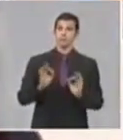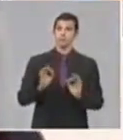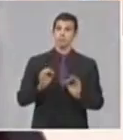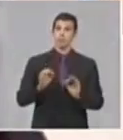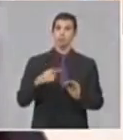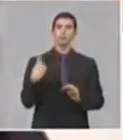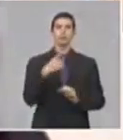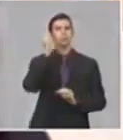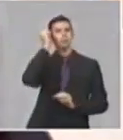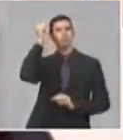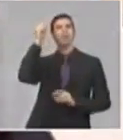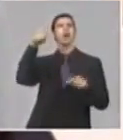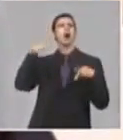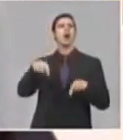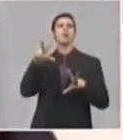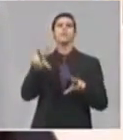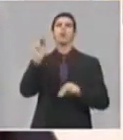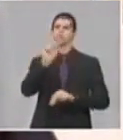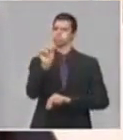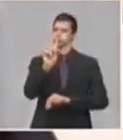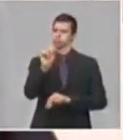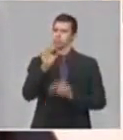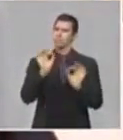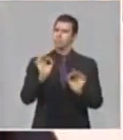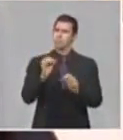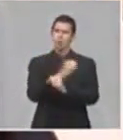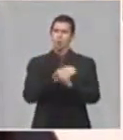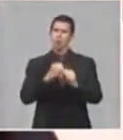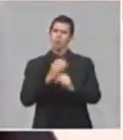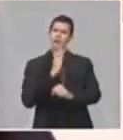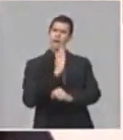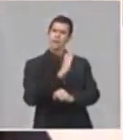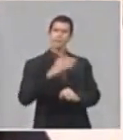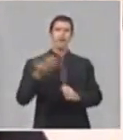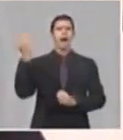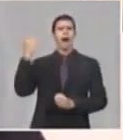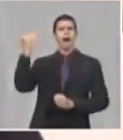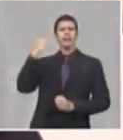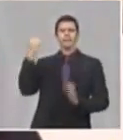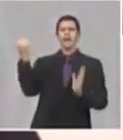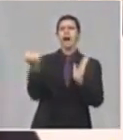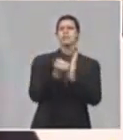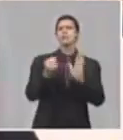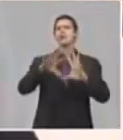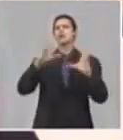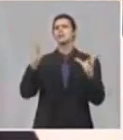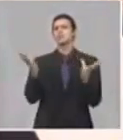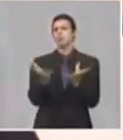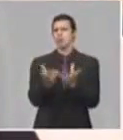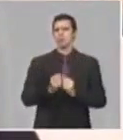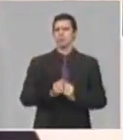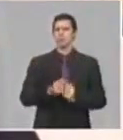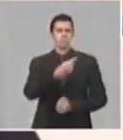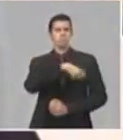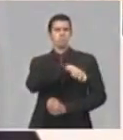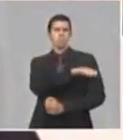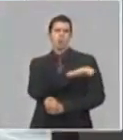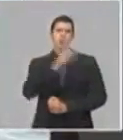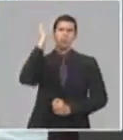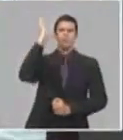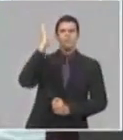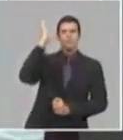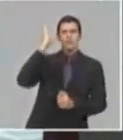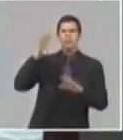de los planteados postergadas de una medida pero que fue aprobada en un amplio debate popular que